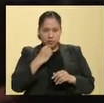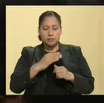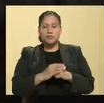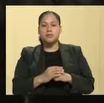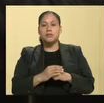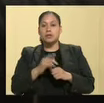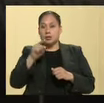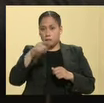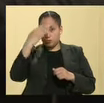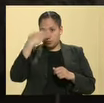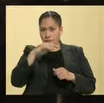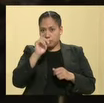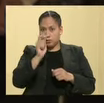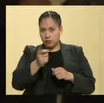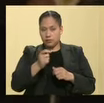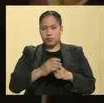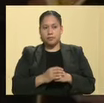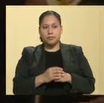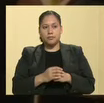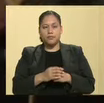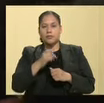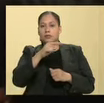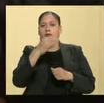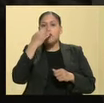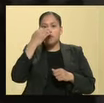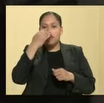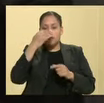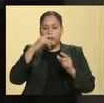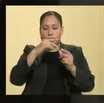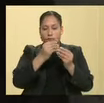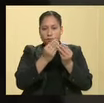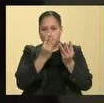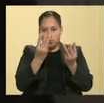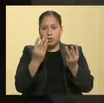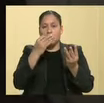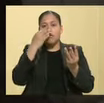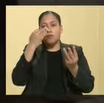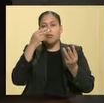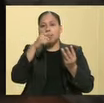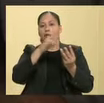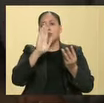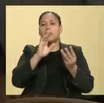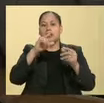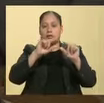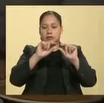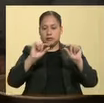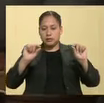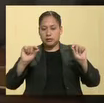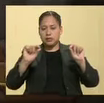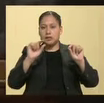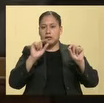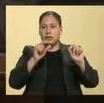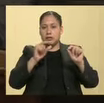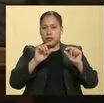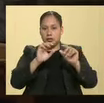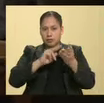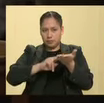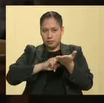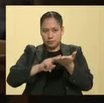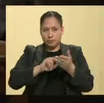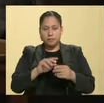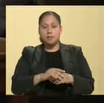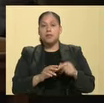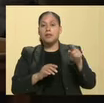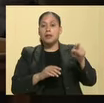¿Usted sabe lo que es esto? Es una flor. Es una flor que parece en ejotes, pero es